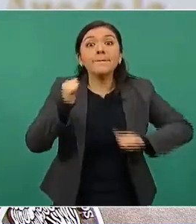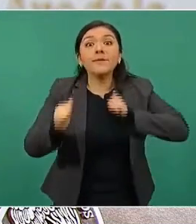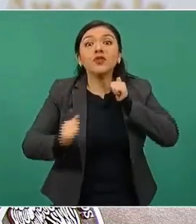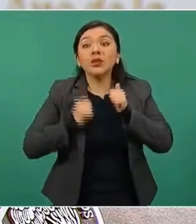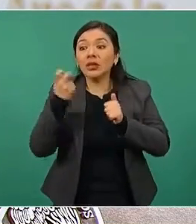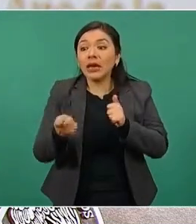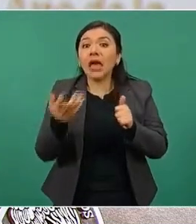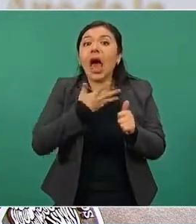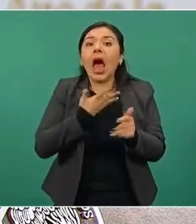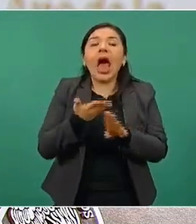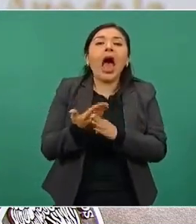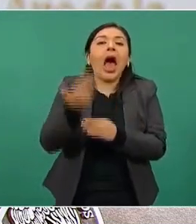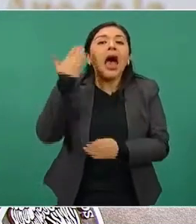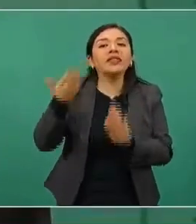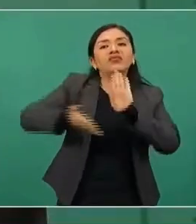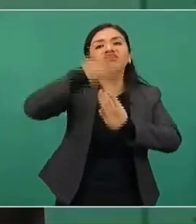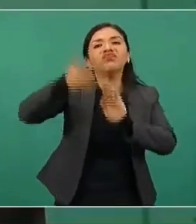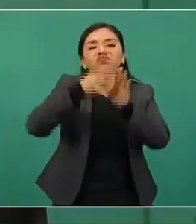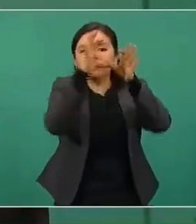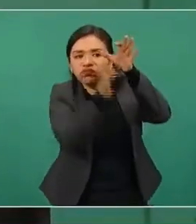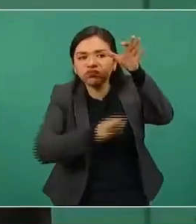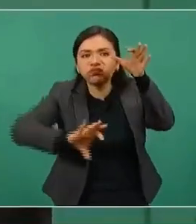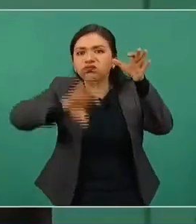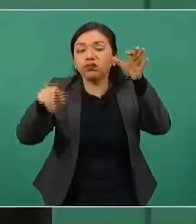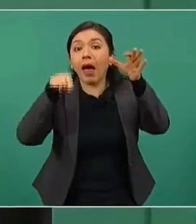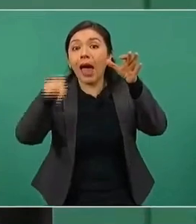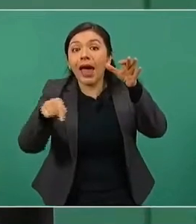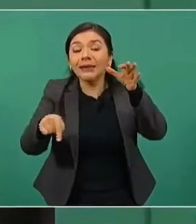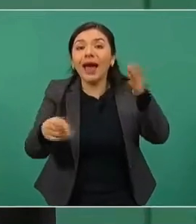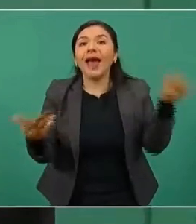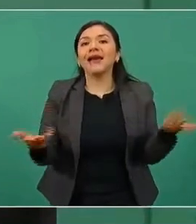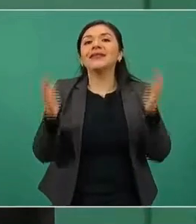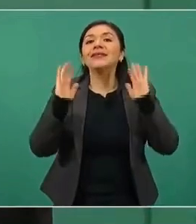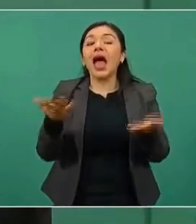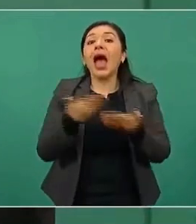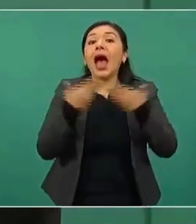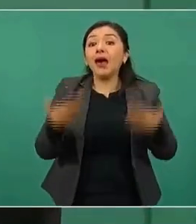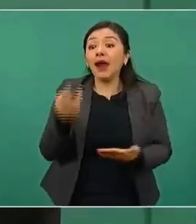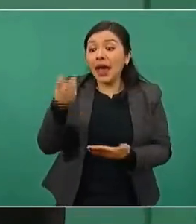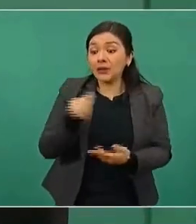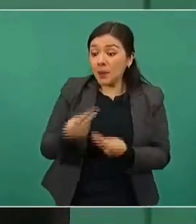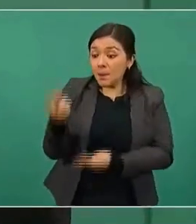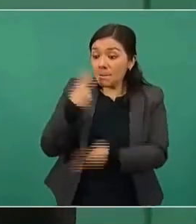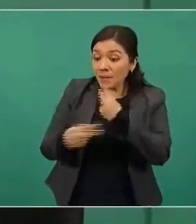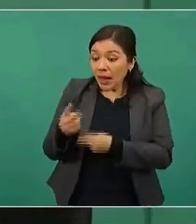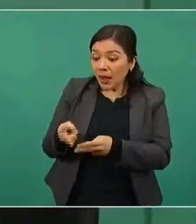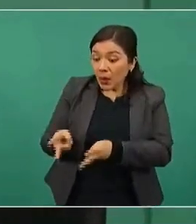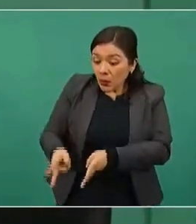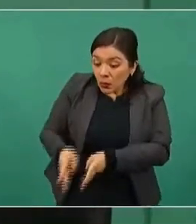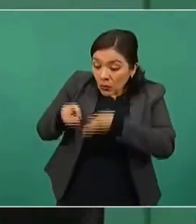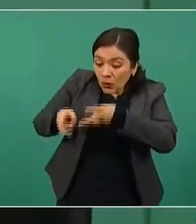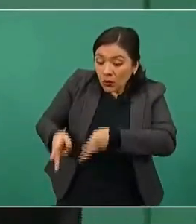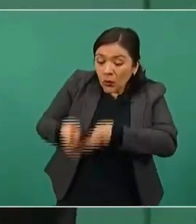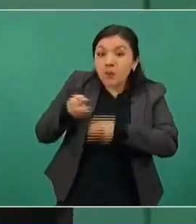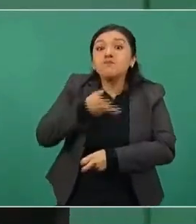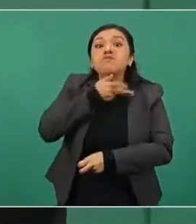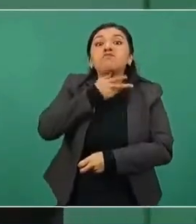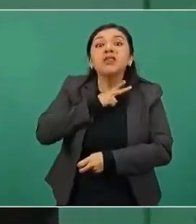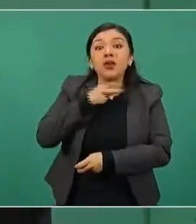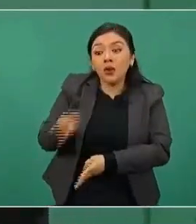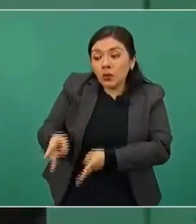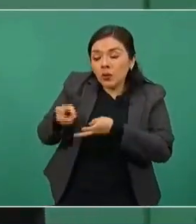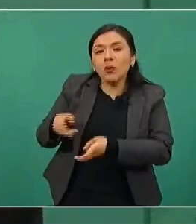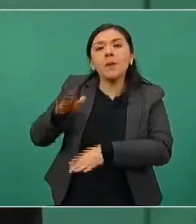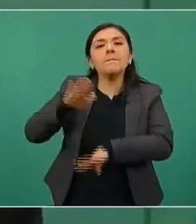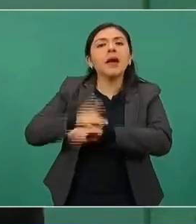esas baterías, y esto nos trae como consecuencia que el costo de extracción y de procesamiento de los hidrocarburos